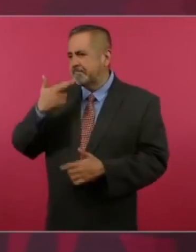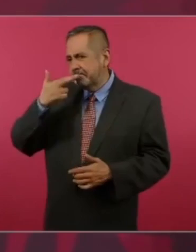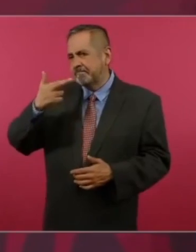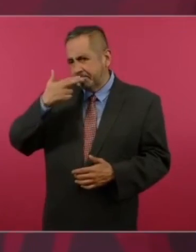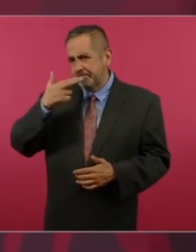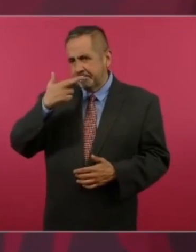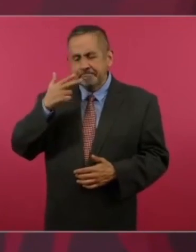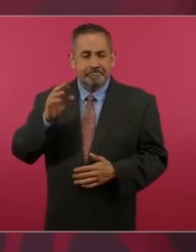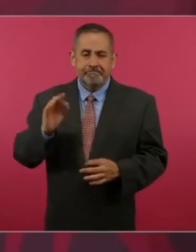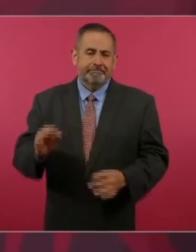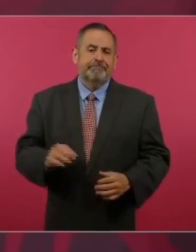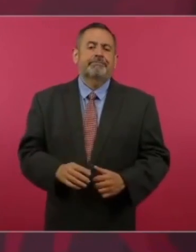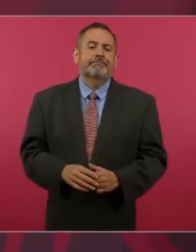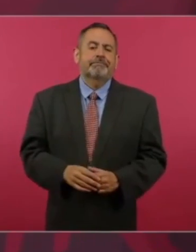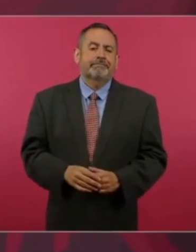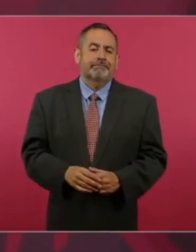esta